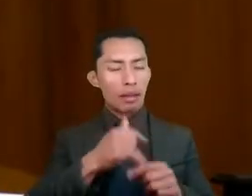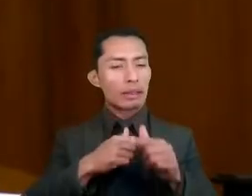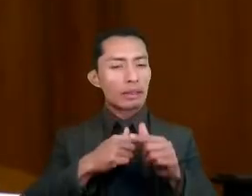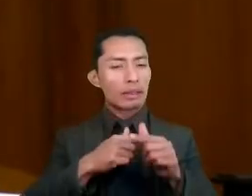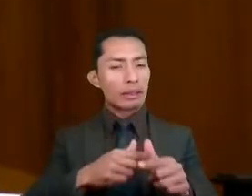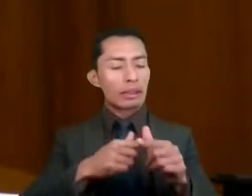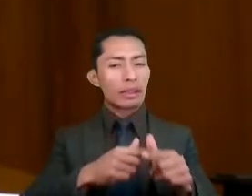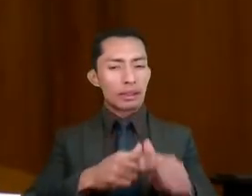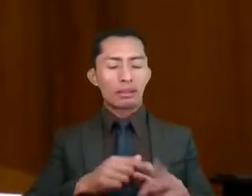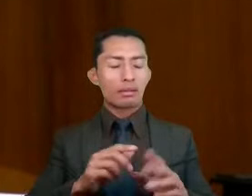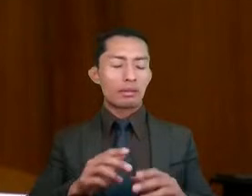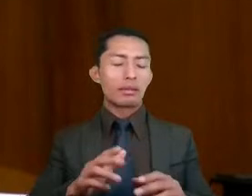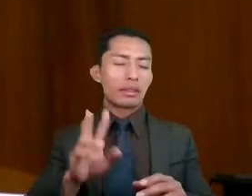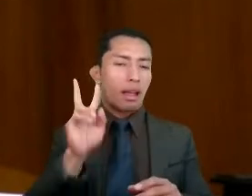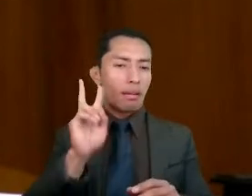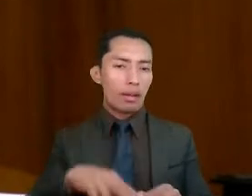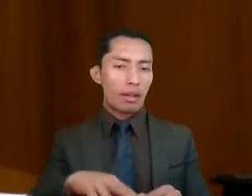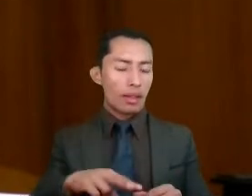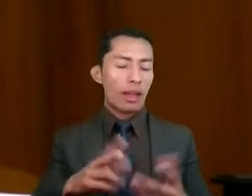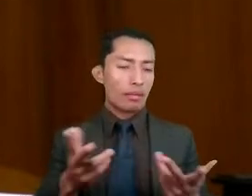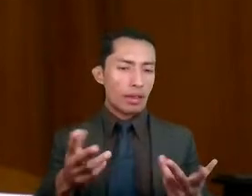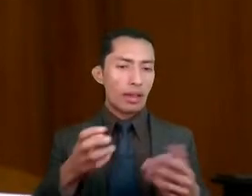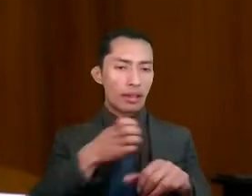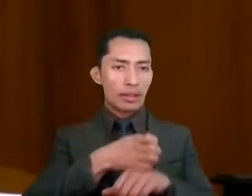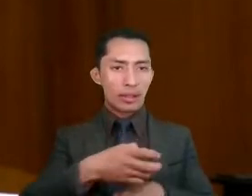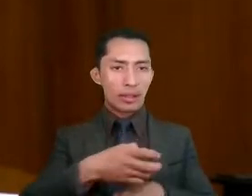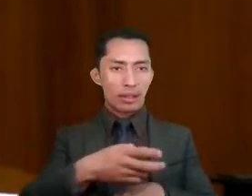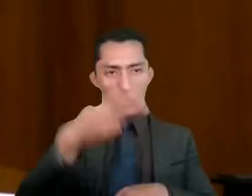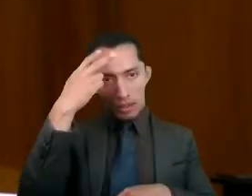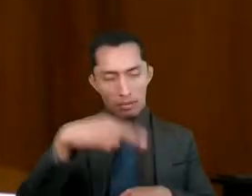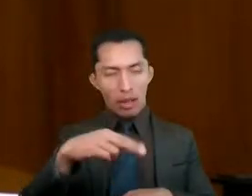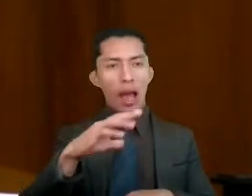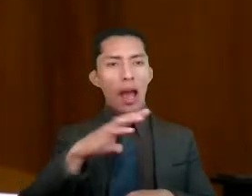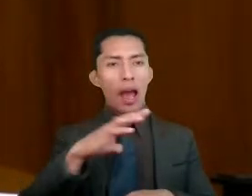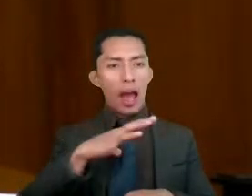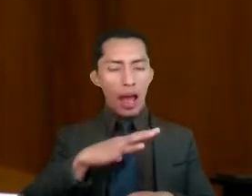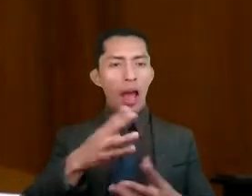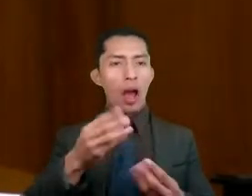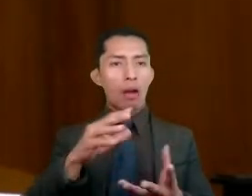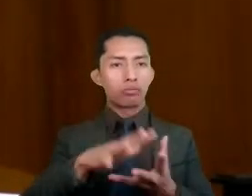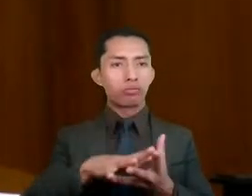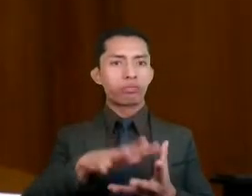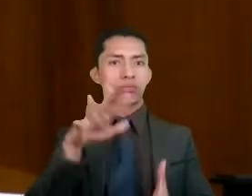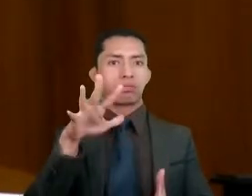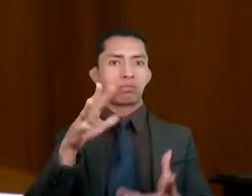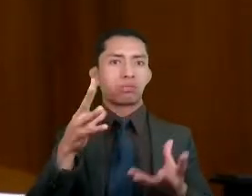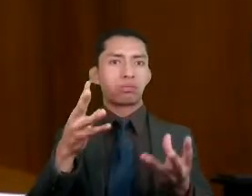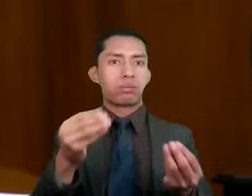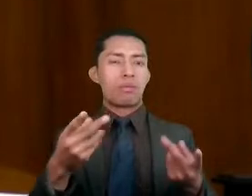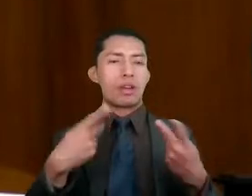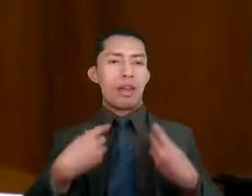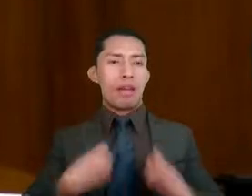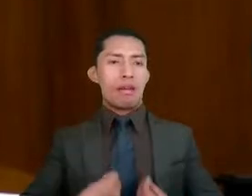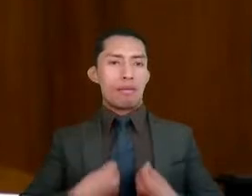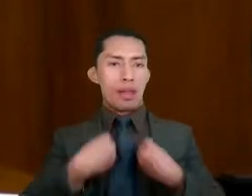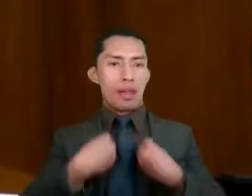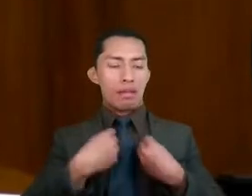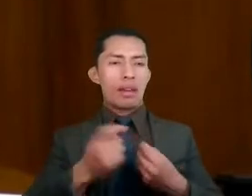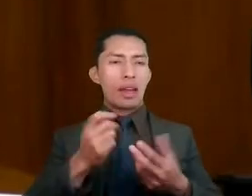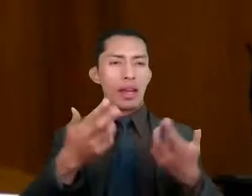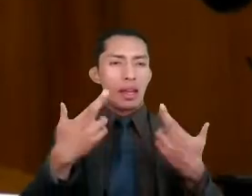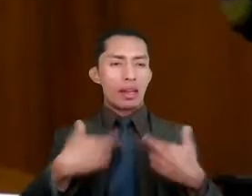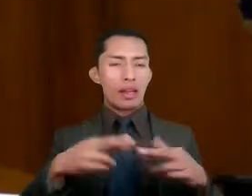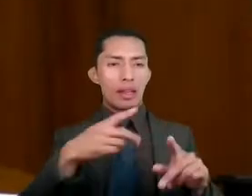Es indiscutible que el Estado de México, con el mayor número de población, pueda representar en todos